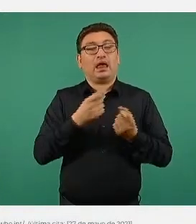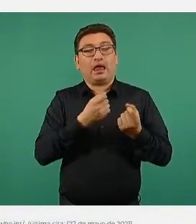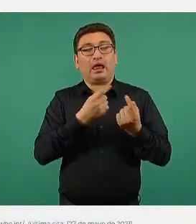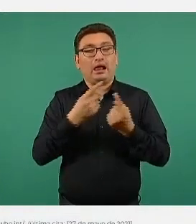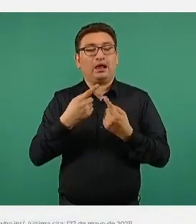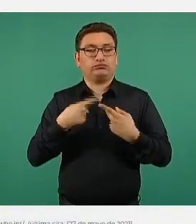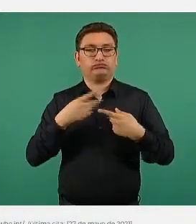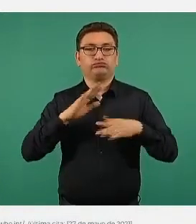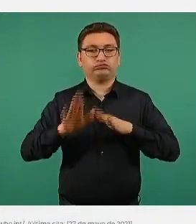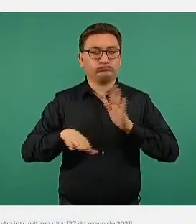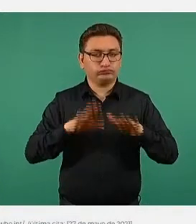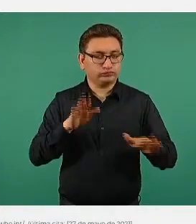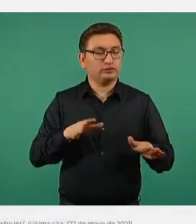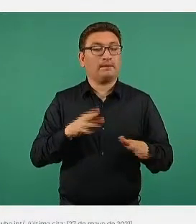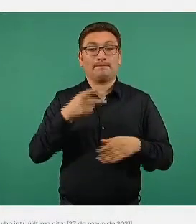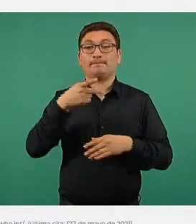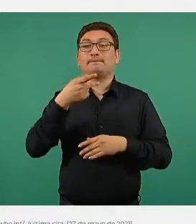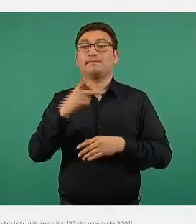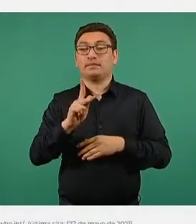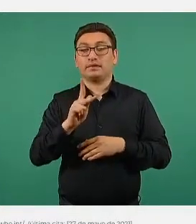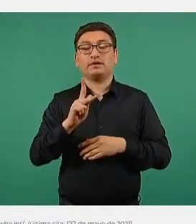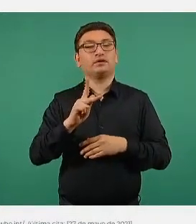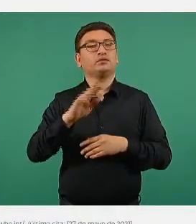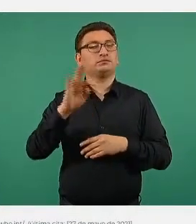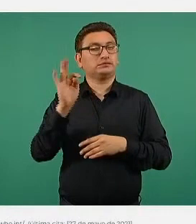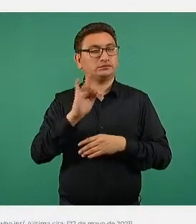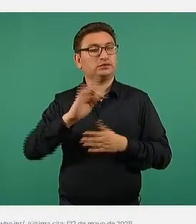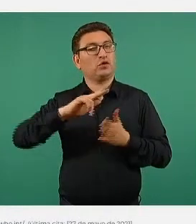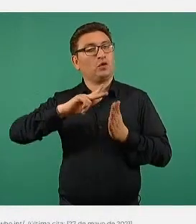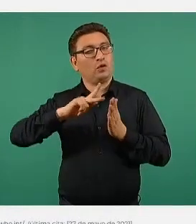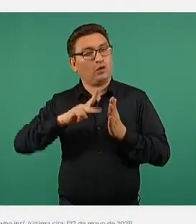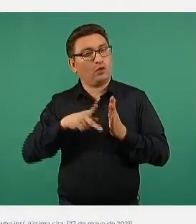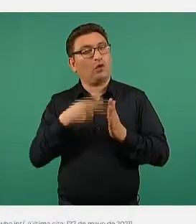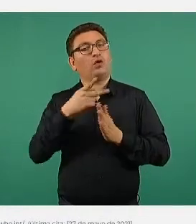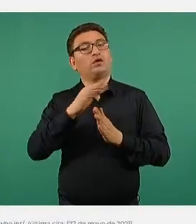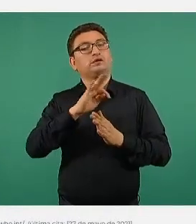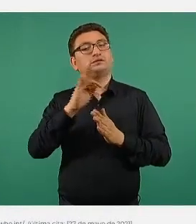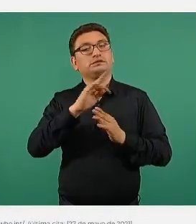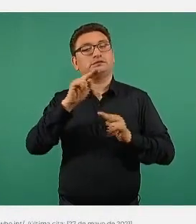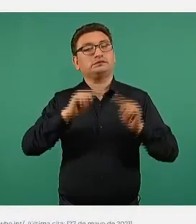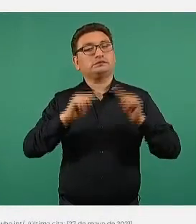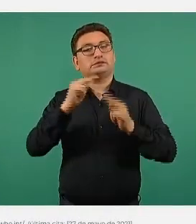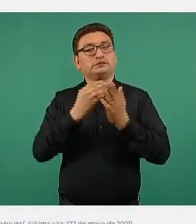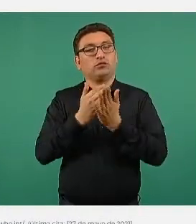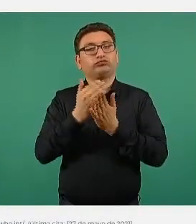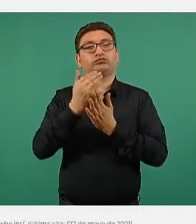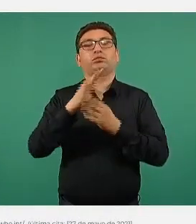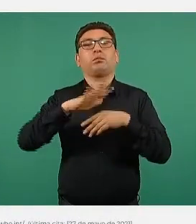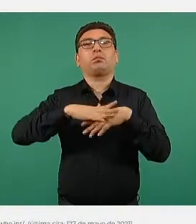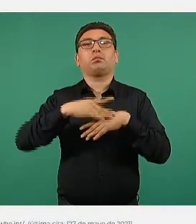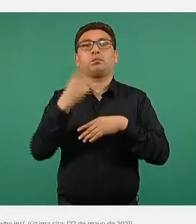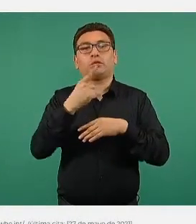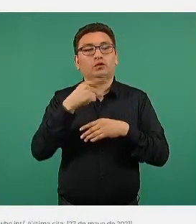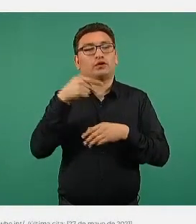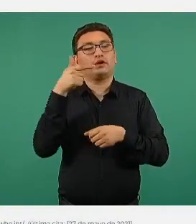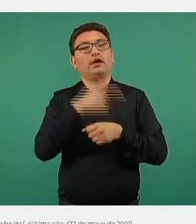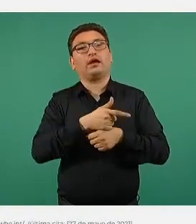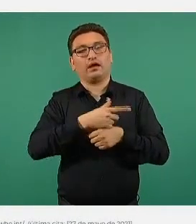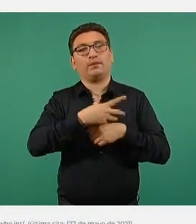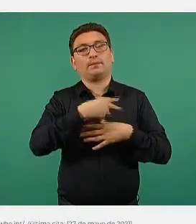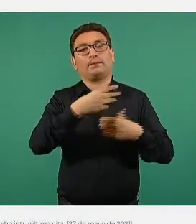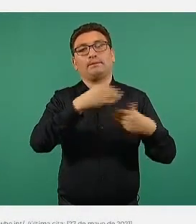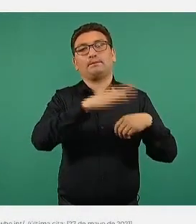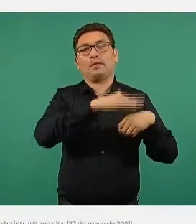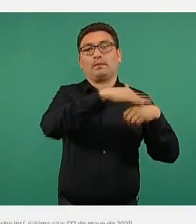es posible que nuevamente podamos visualizar que se empiece a incrementar, dado que estamos observando que ya se empiezan